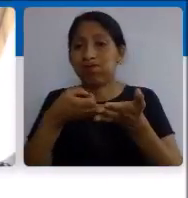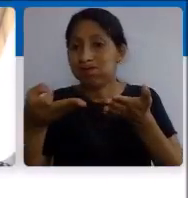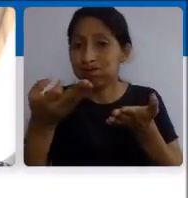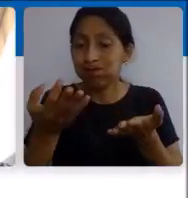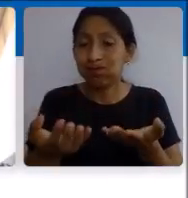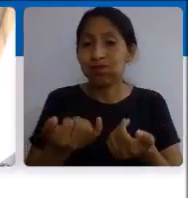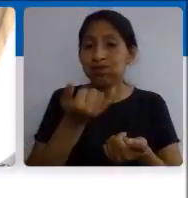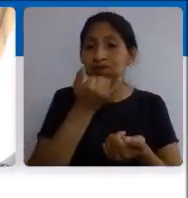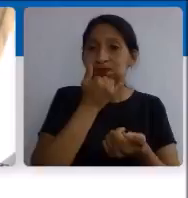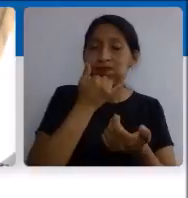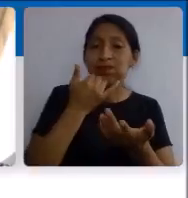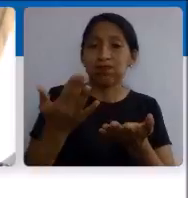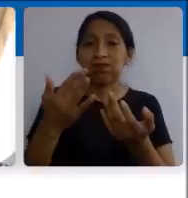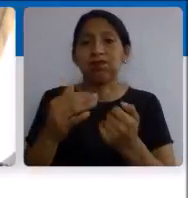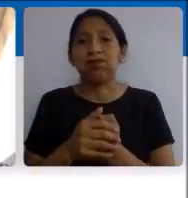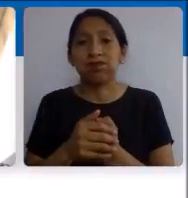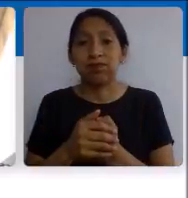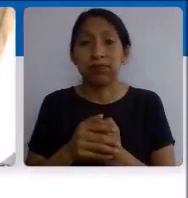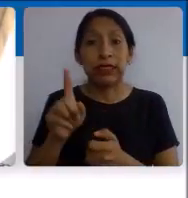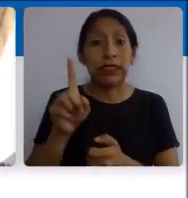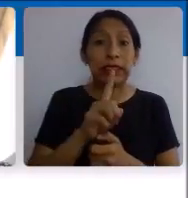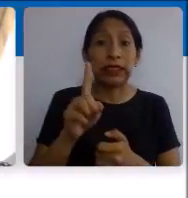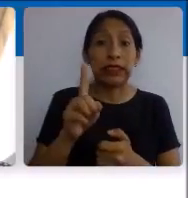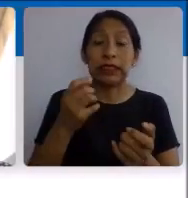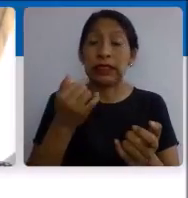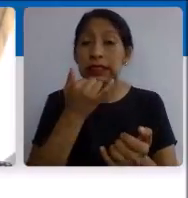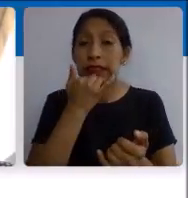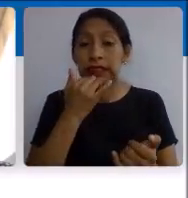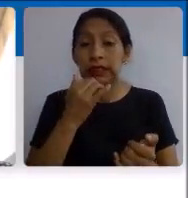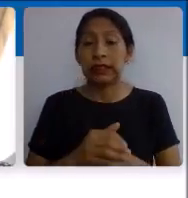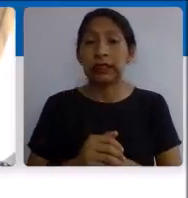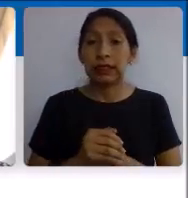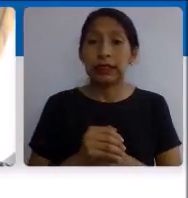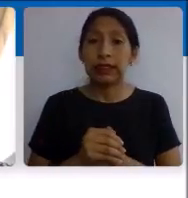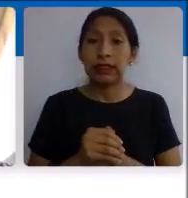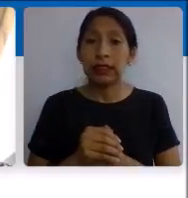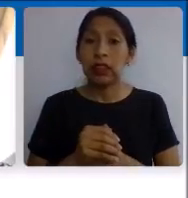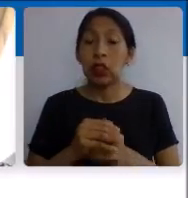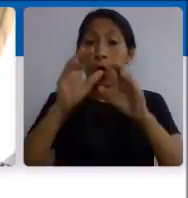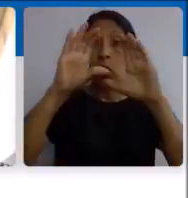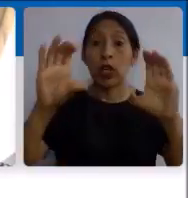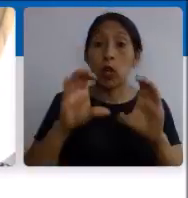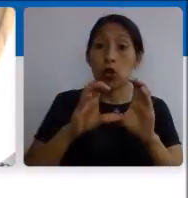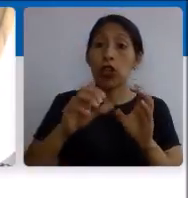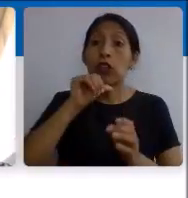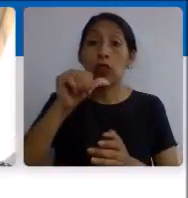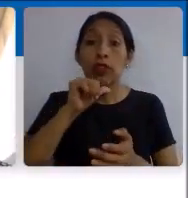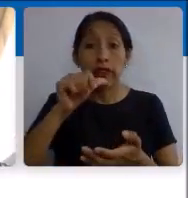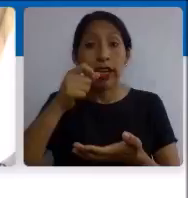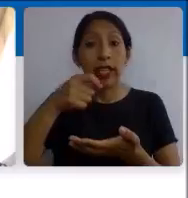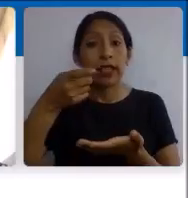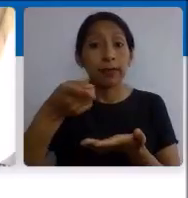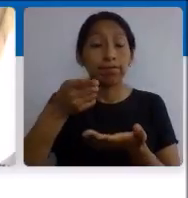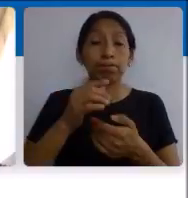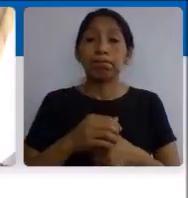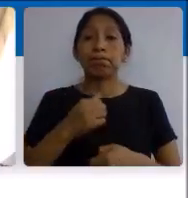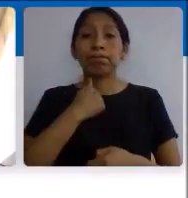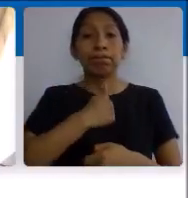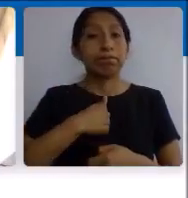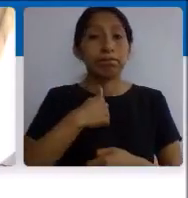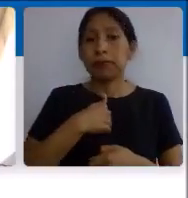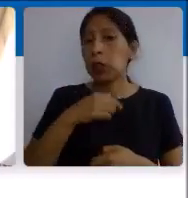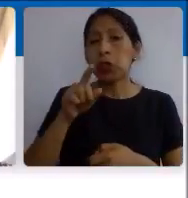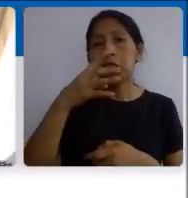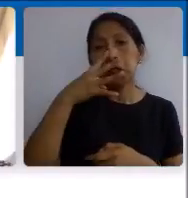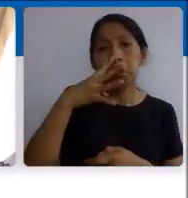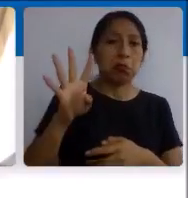algo indebido o no cumples con el contrato de manera establecida, pues simplemente no te van a tomar